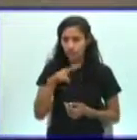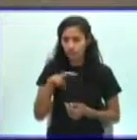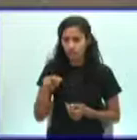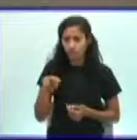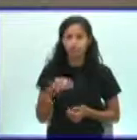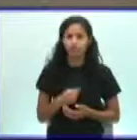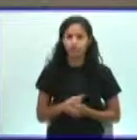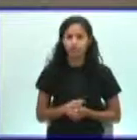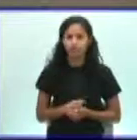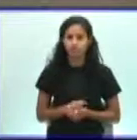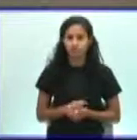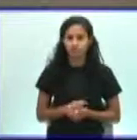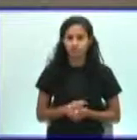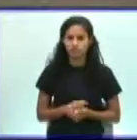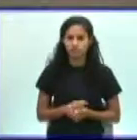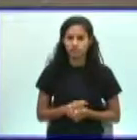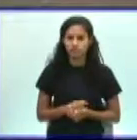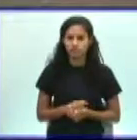de autocontrol.